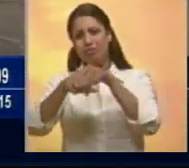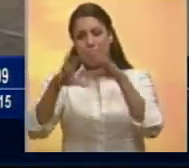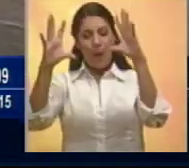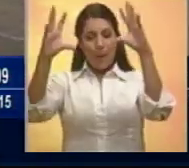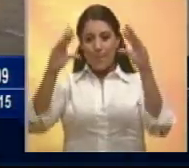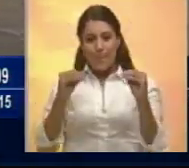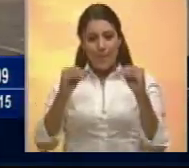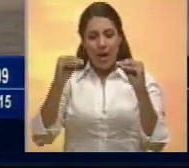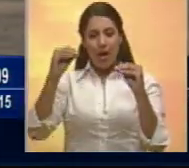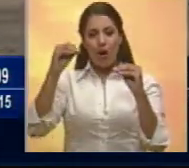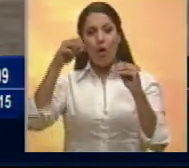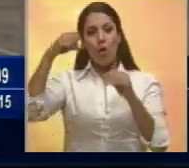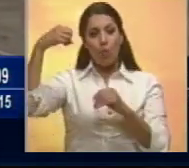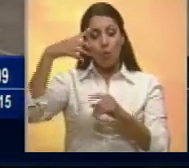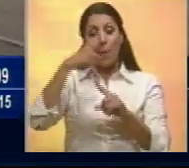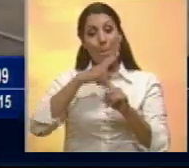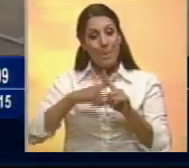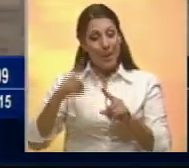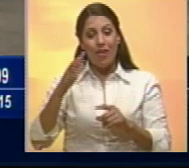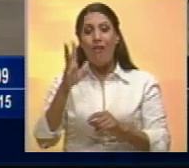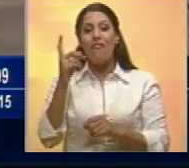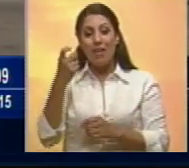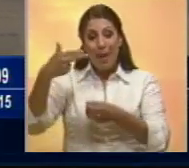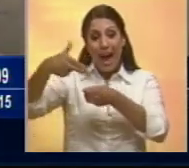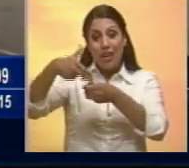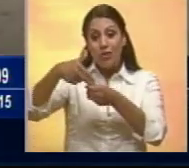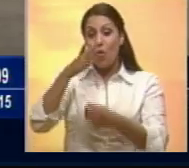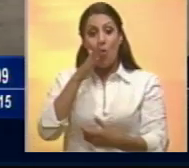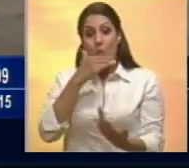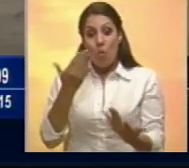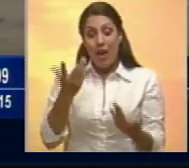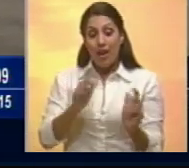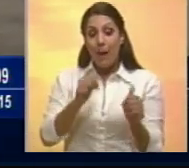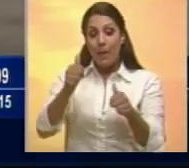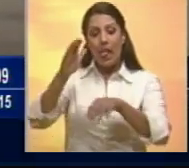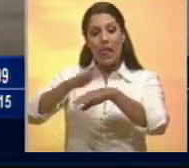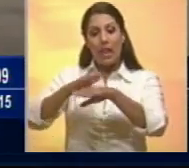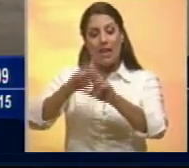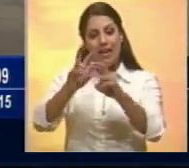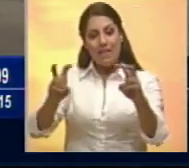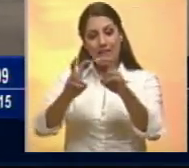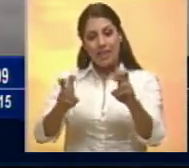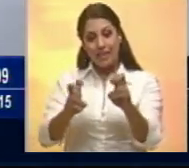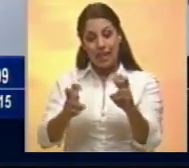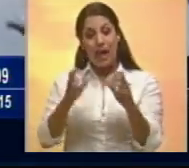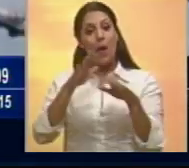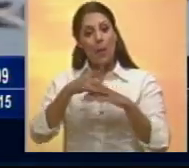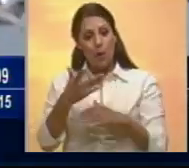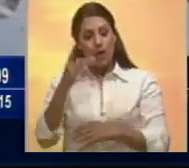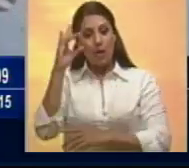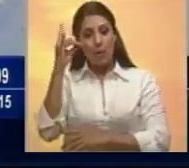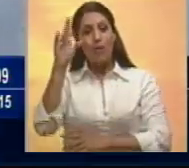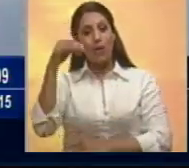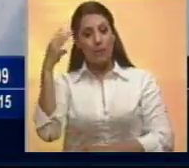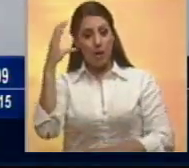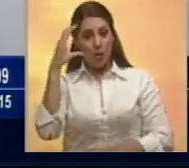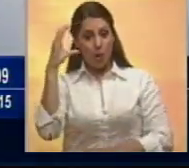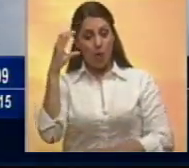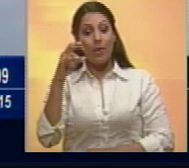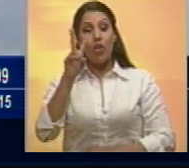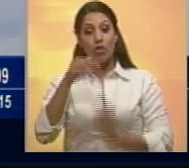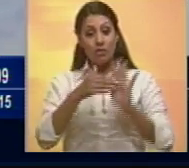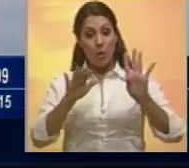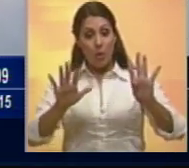apagó su sistema eléctrico, aunque es la falta de combustible lo que desde el inicio investigan las autoridades aeronáuticas de Bolivia y Colombia. En